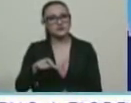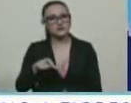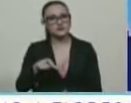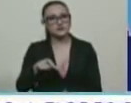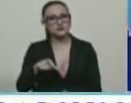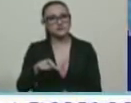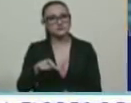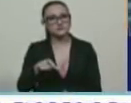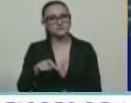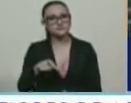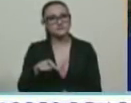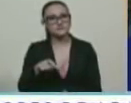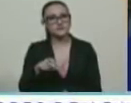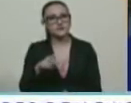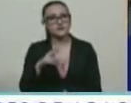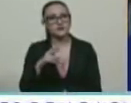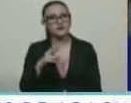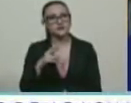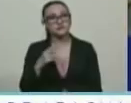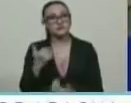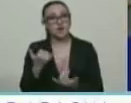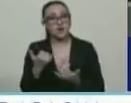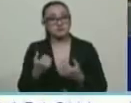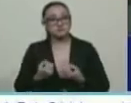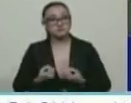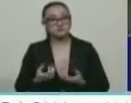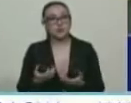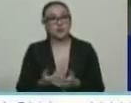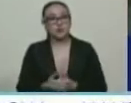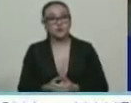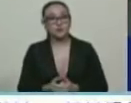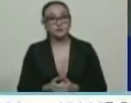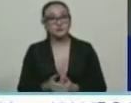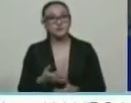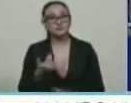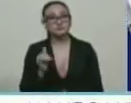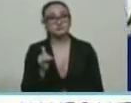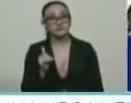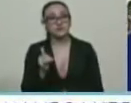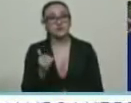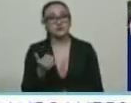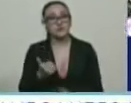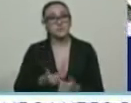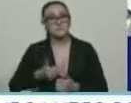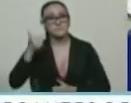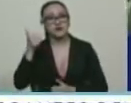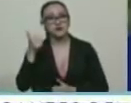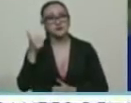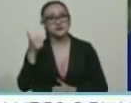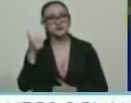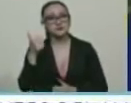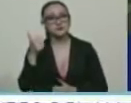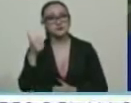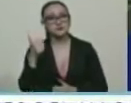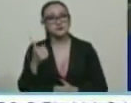exactamente se está dando. Entonces nos toca aumentar un poco las